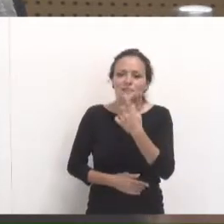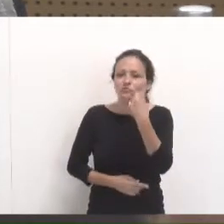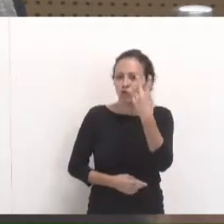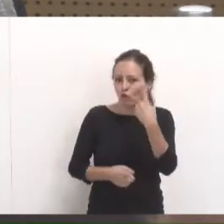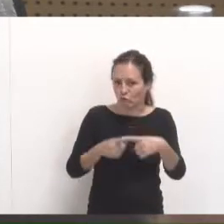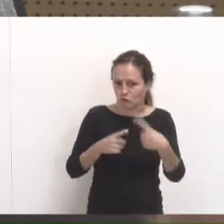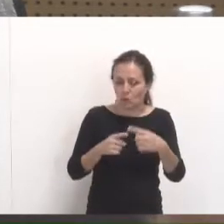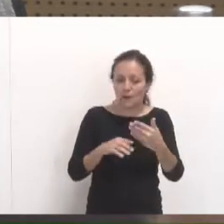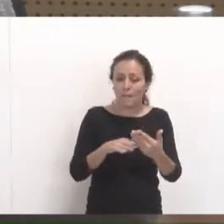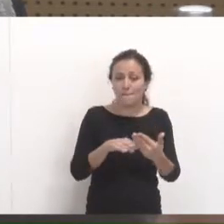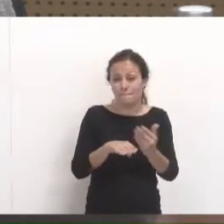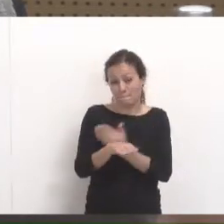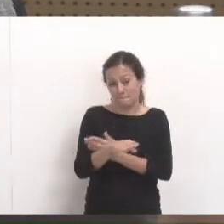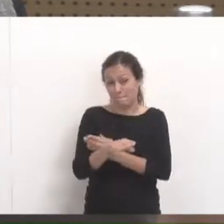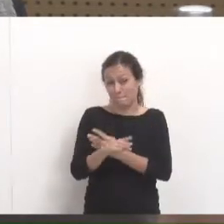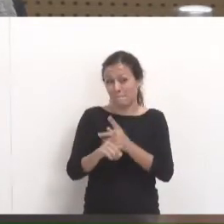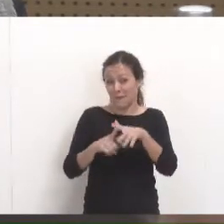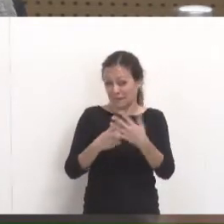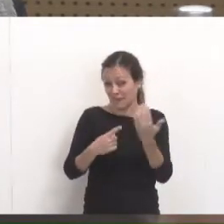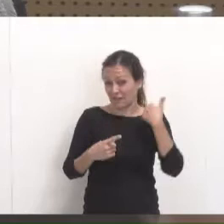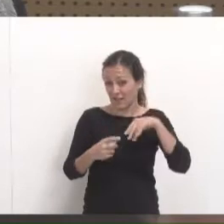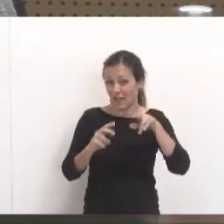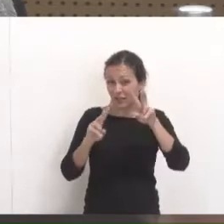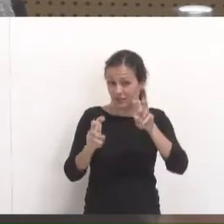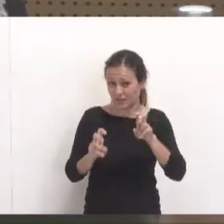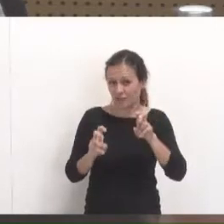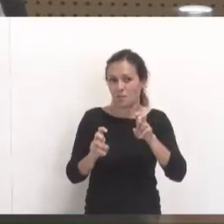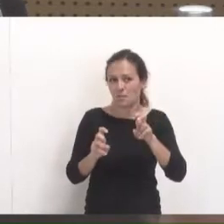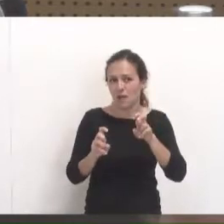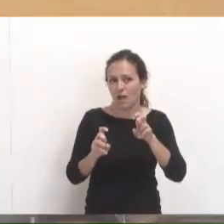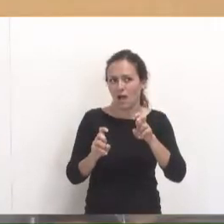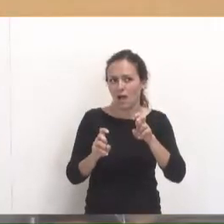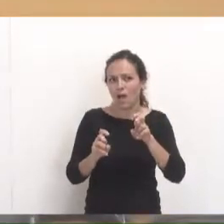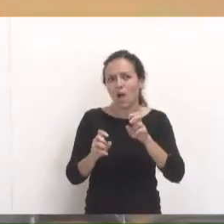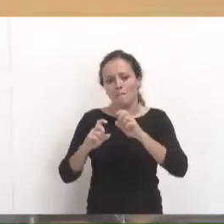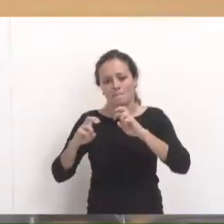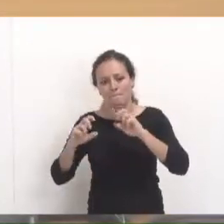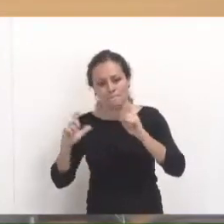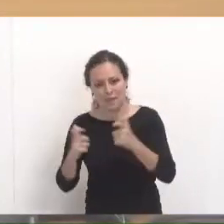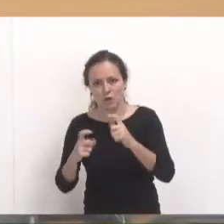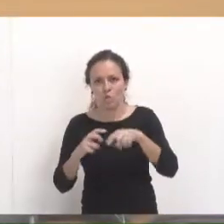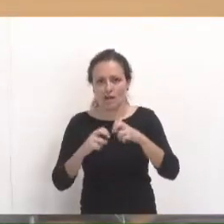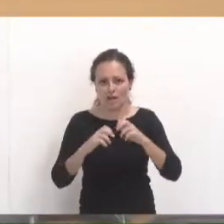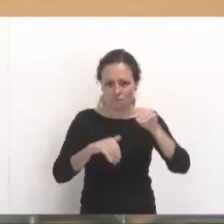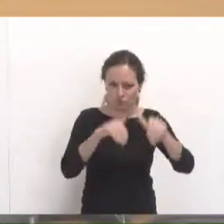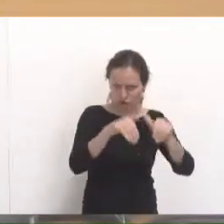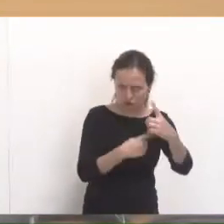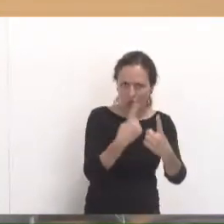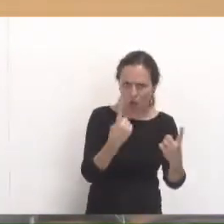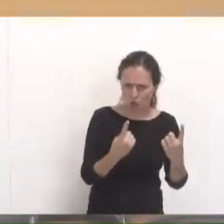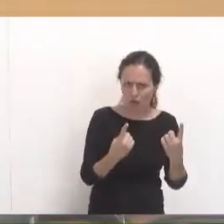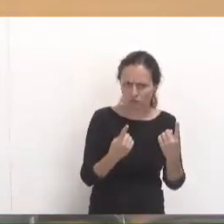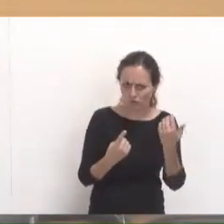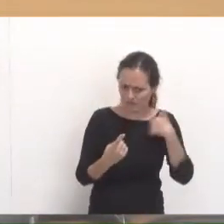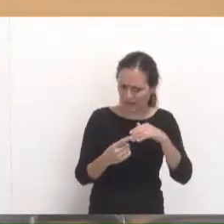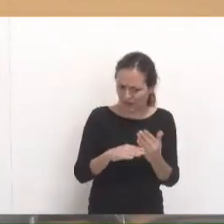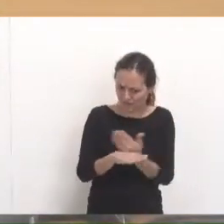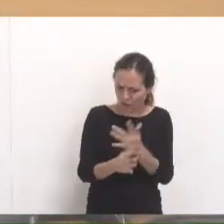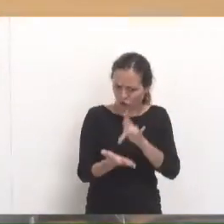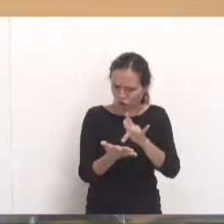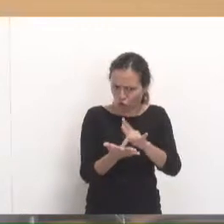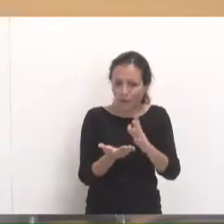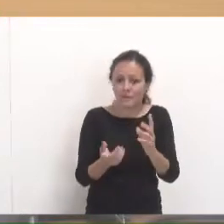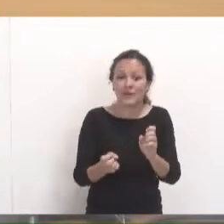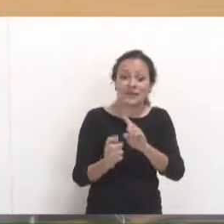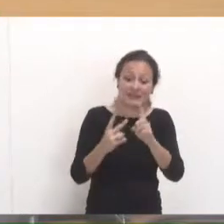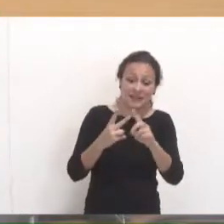comisiones plenarias y en plenos, recuerdo, de votaciones para dejar un asunto sobre la mesa. Y en segundo lugar, el fundamento legal de esta cuestión no